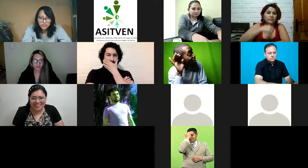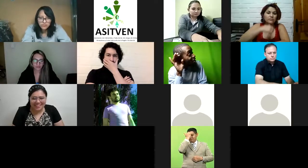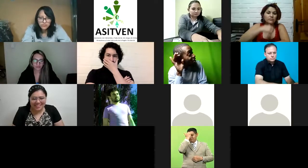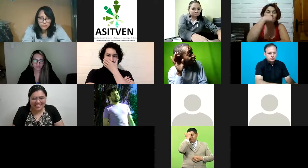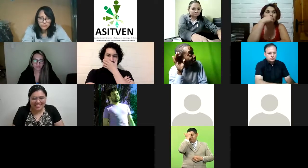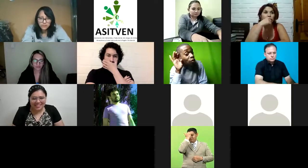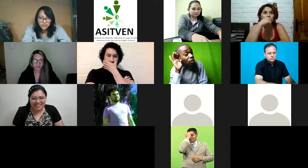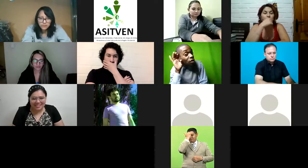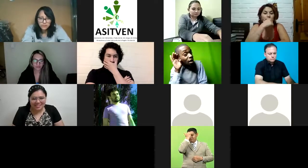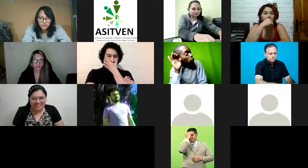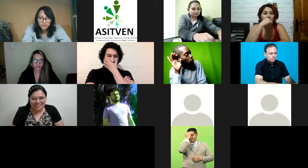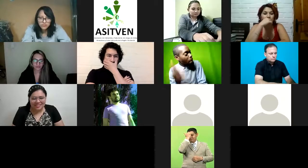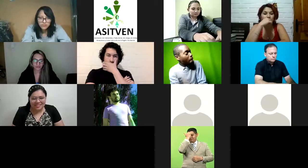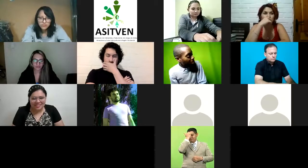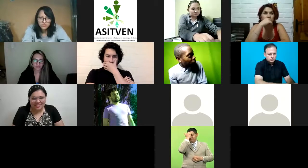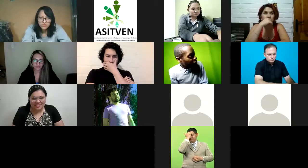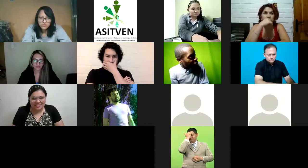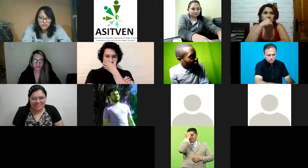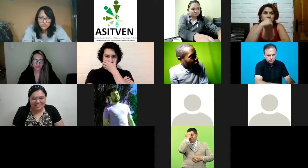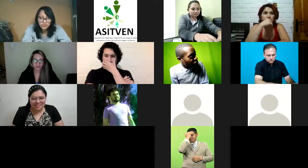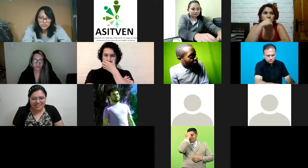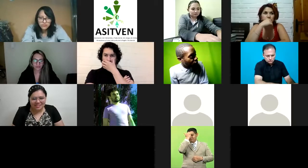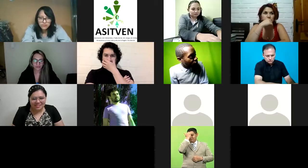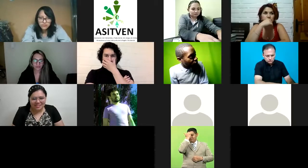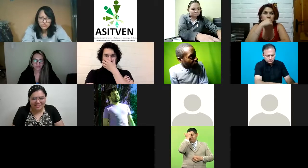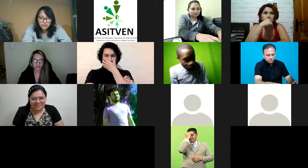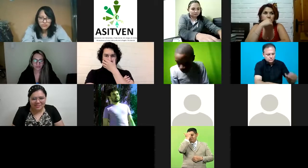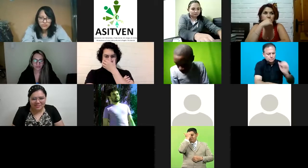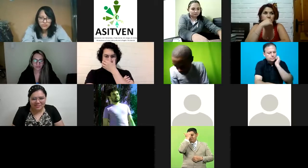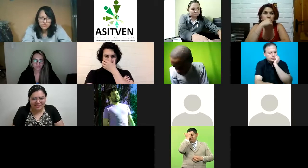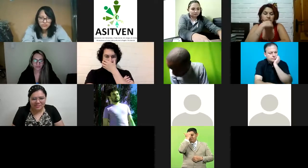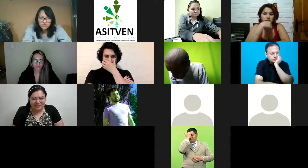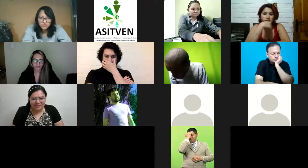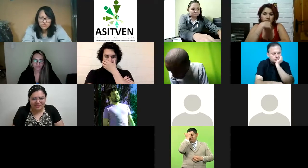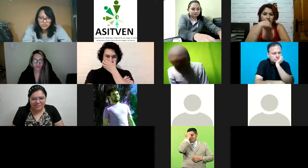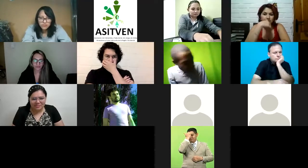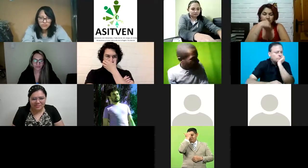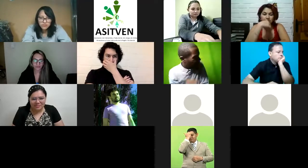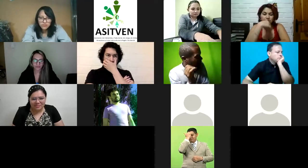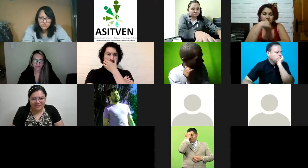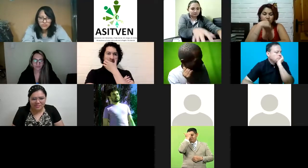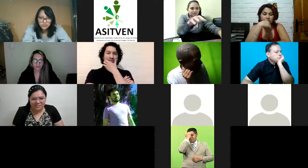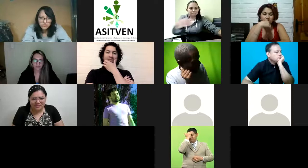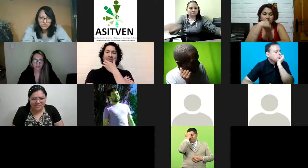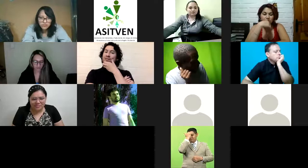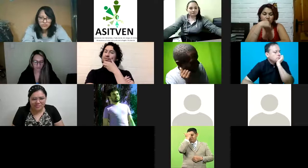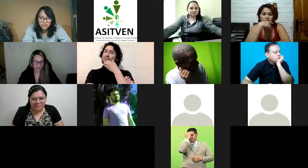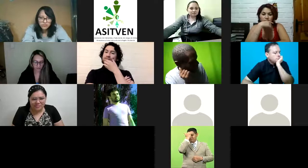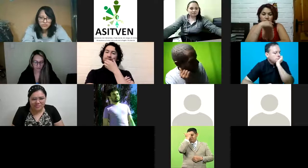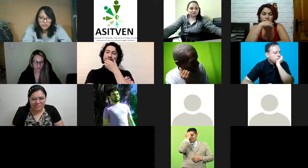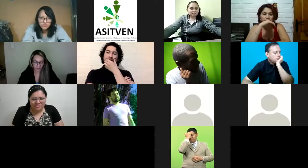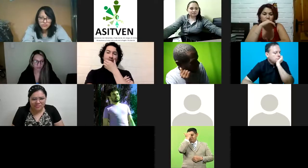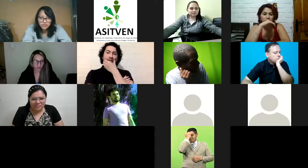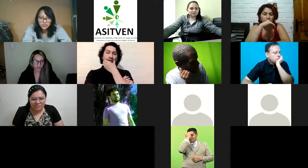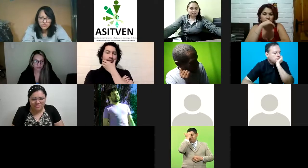Aló. Ajá. Bueno, sí, quería comentar, Rubén, también en relación a la pregunta de Jeffer, que creo